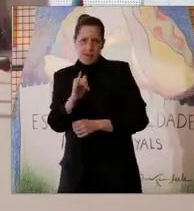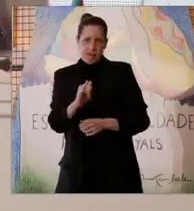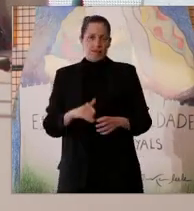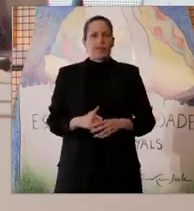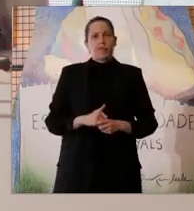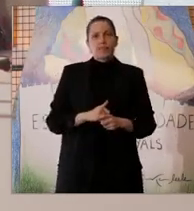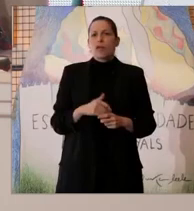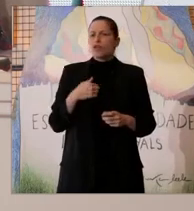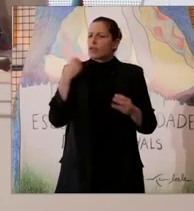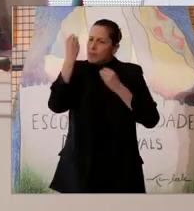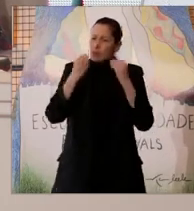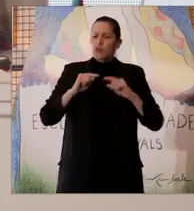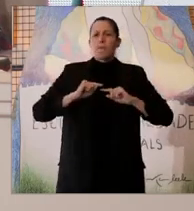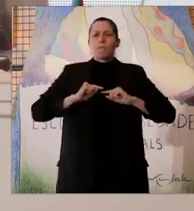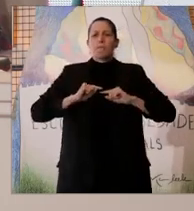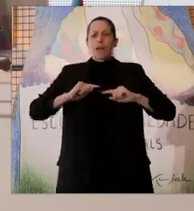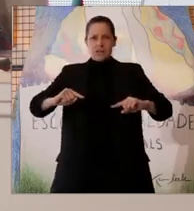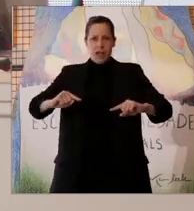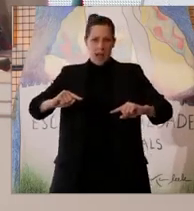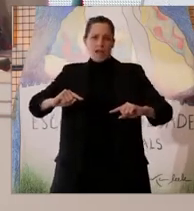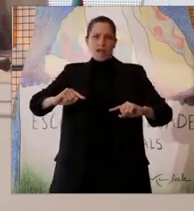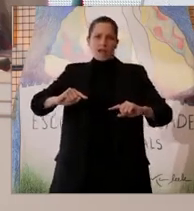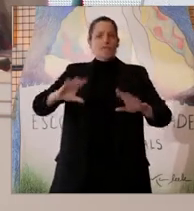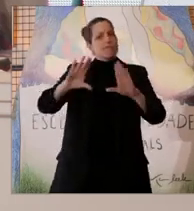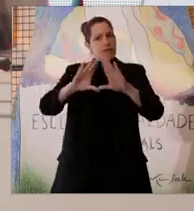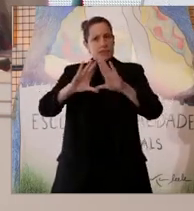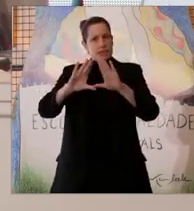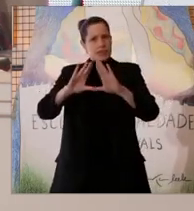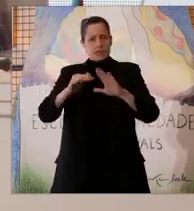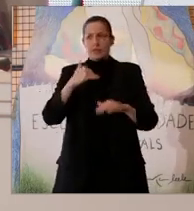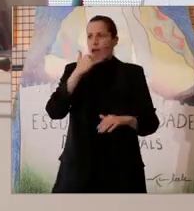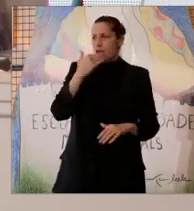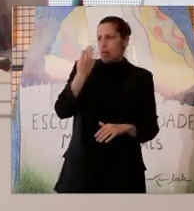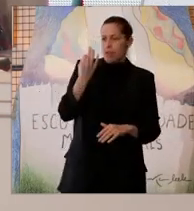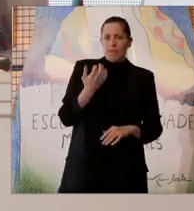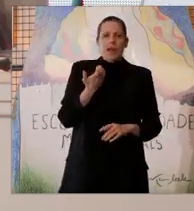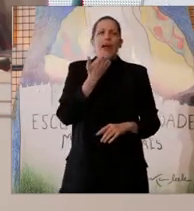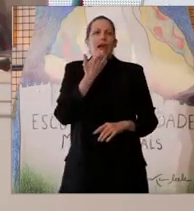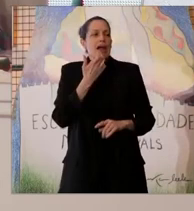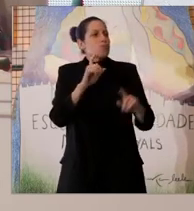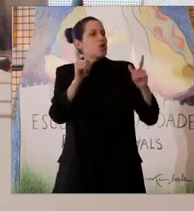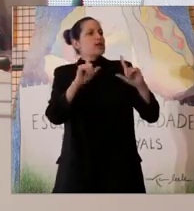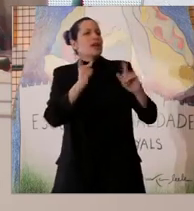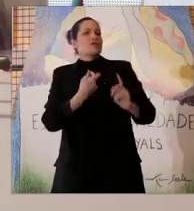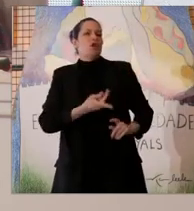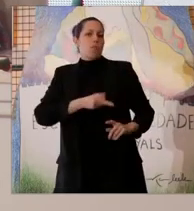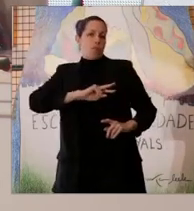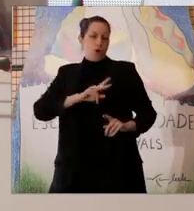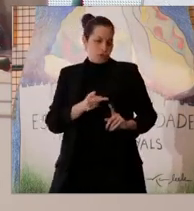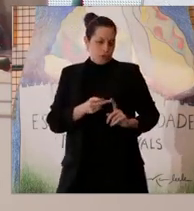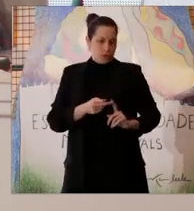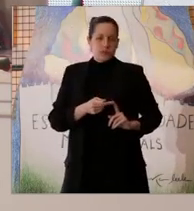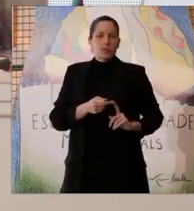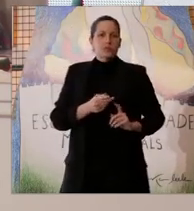donde sea es que quiero decir no te van a invitar en las televisiones de box Es evidente que no ya no te van a invitar Pero